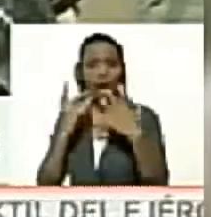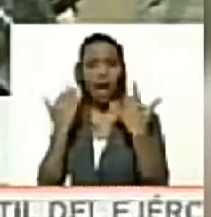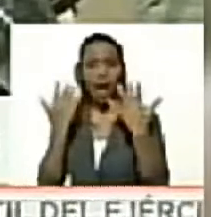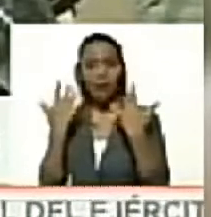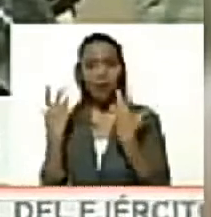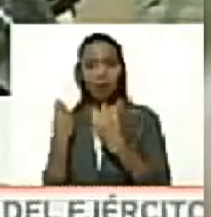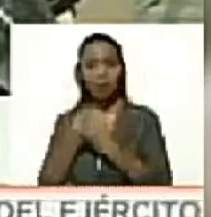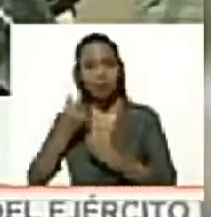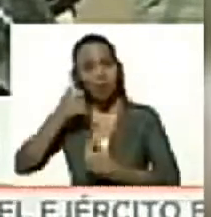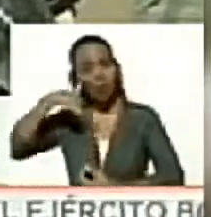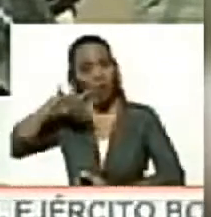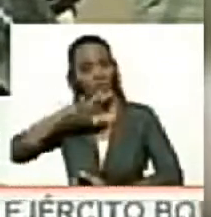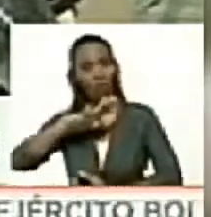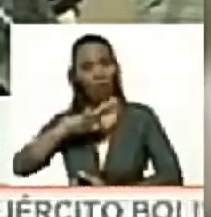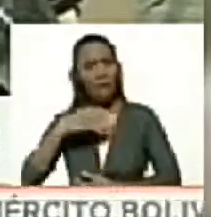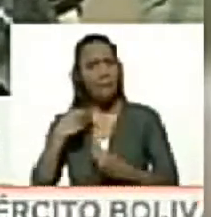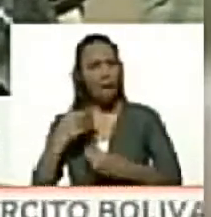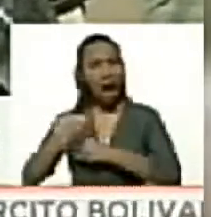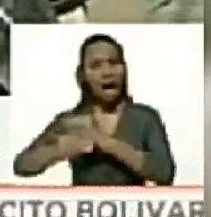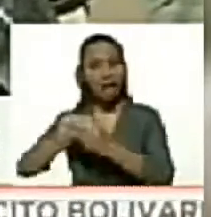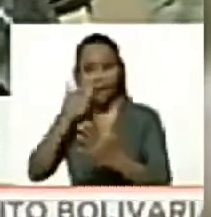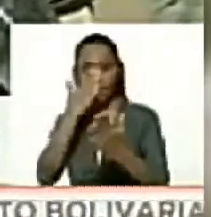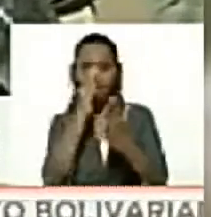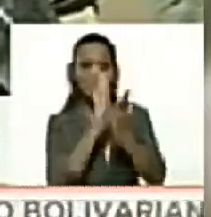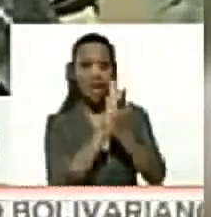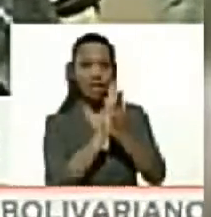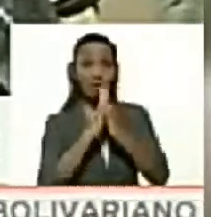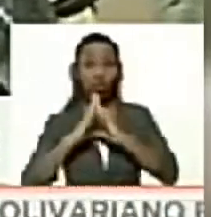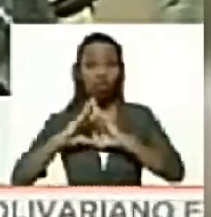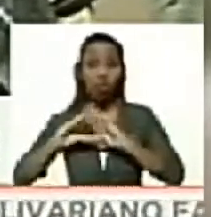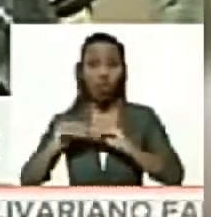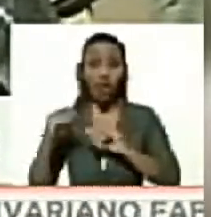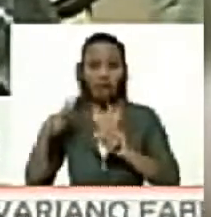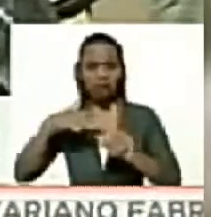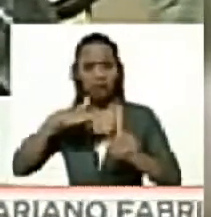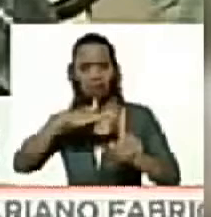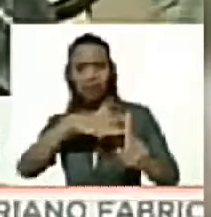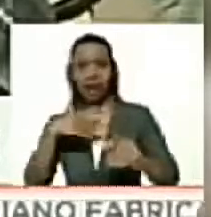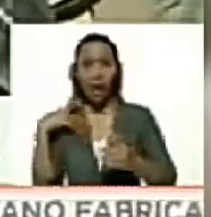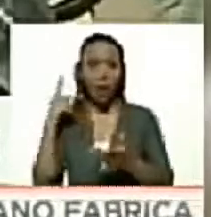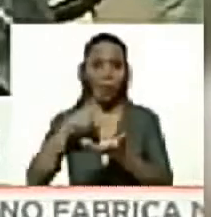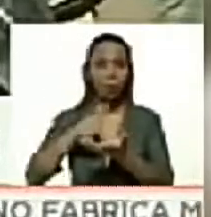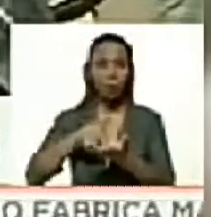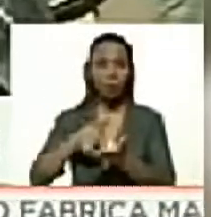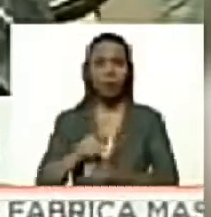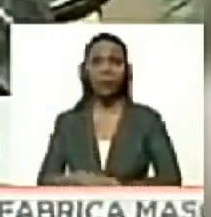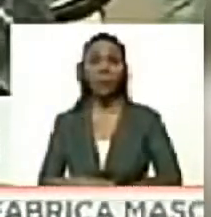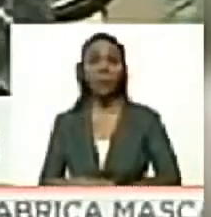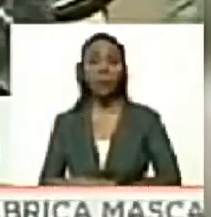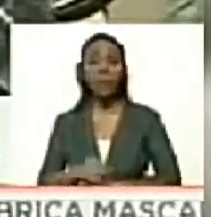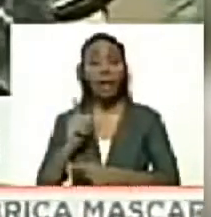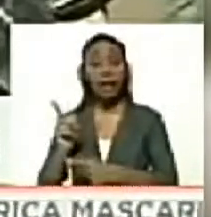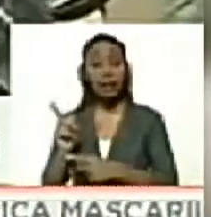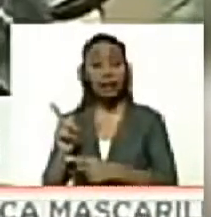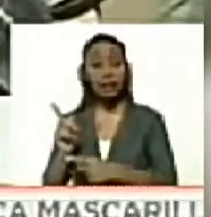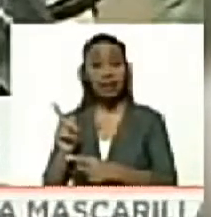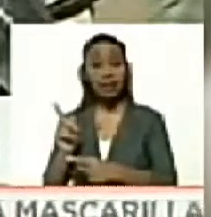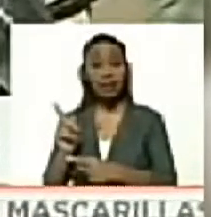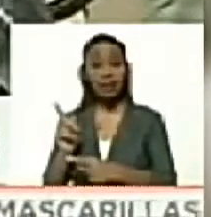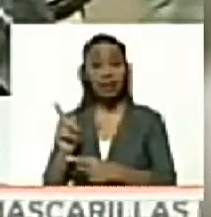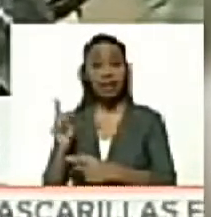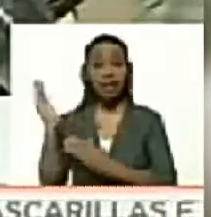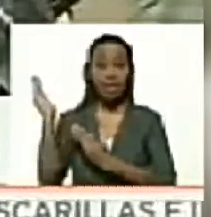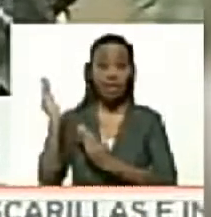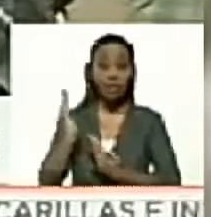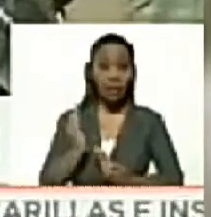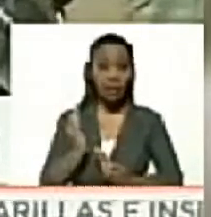lo que es el mensaje de Estados Unidos, tú te acercas a hablar con Maduro, tú vente para acá, vamos a investigar. Toda claro, persona que